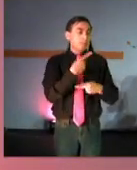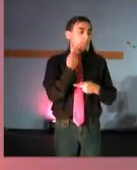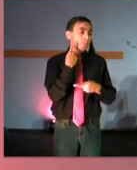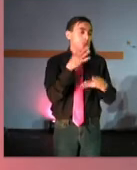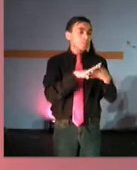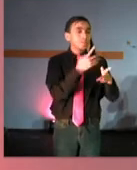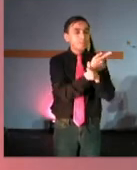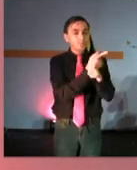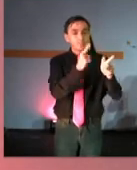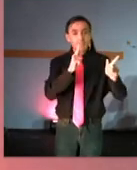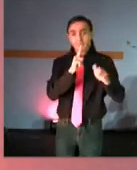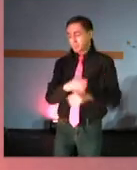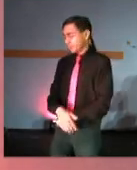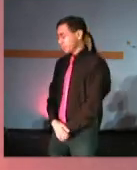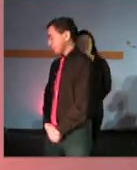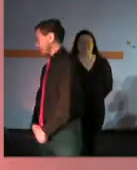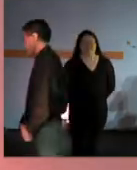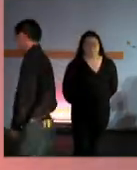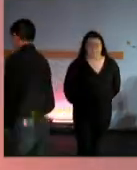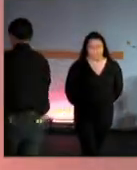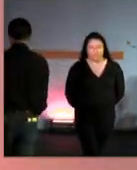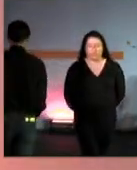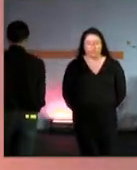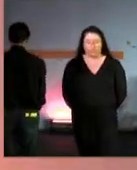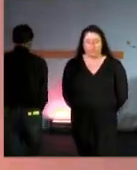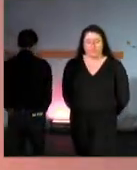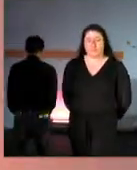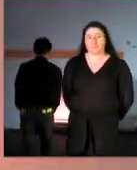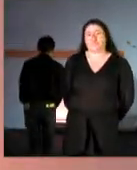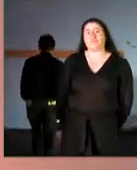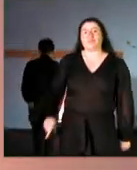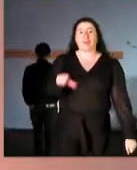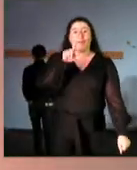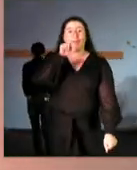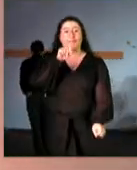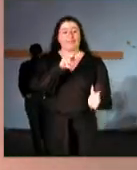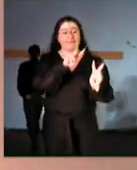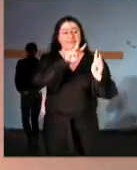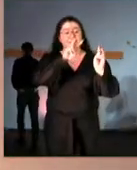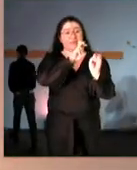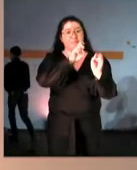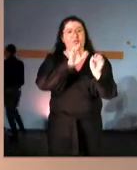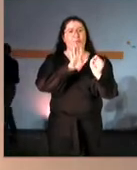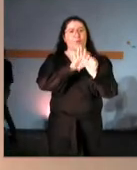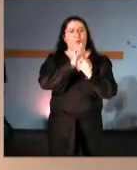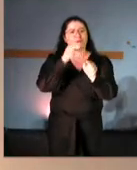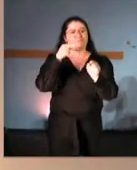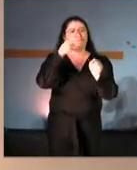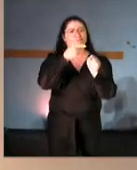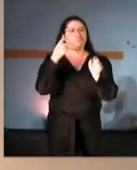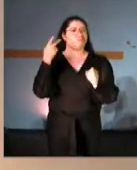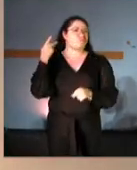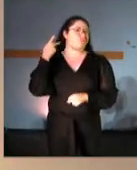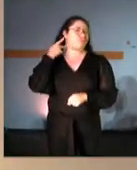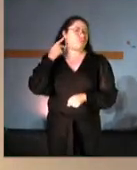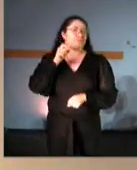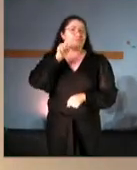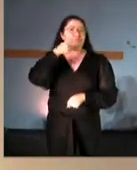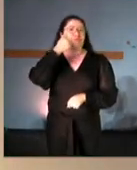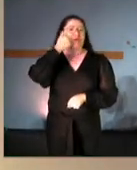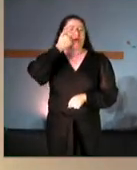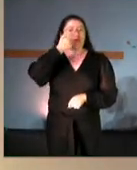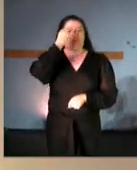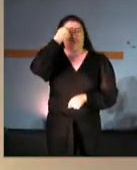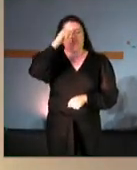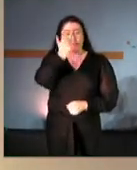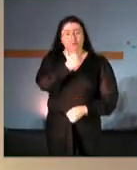políticos, no solamente por banderas políticas, también por banderas reivindicativas